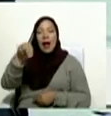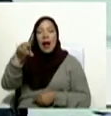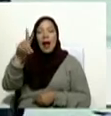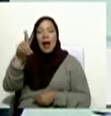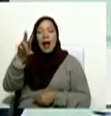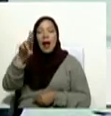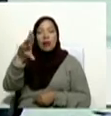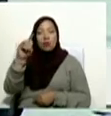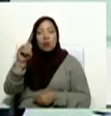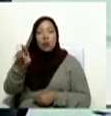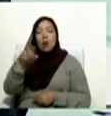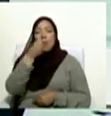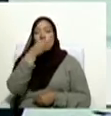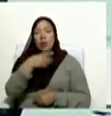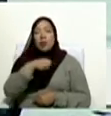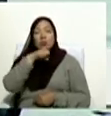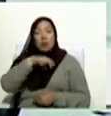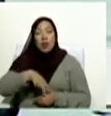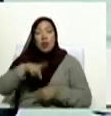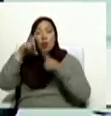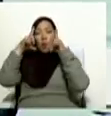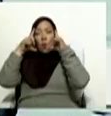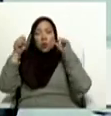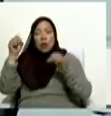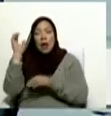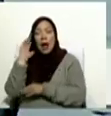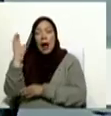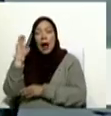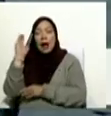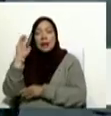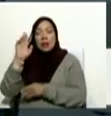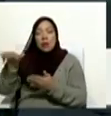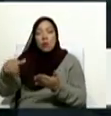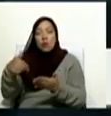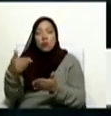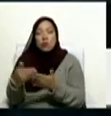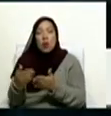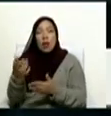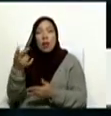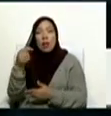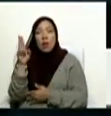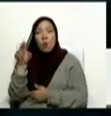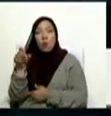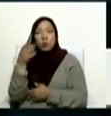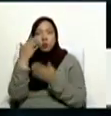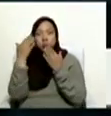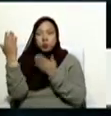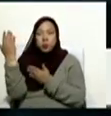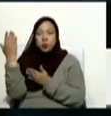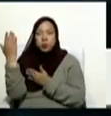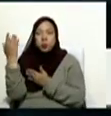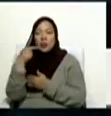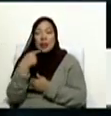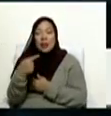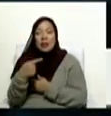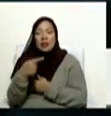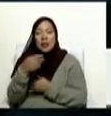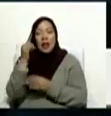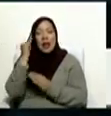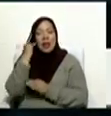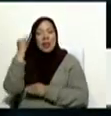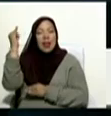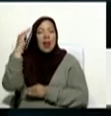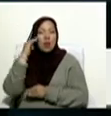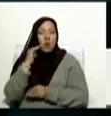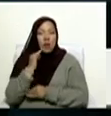años y la ponga aquí frente a la asamblea nacional de la República bolivariana de Venezuela para decirnos el ideal de Simón